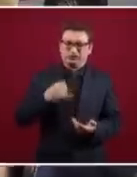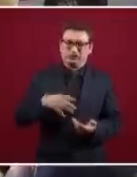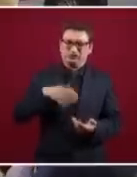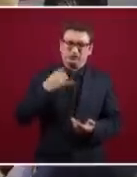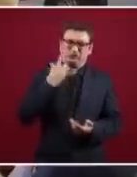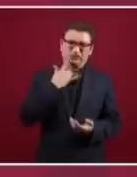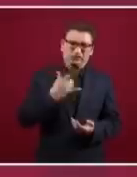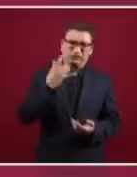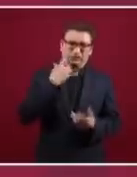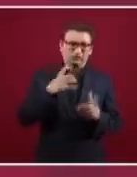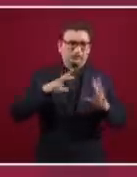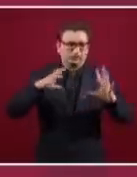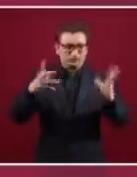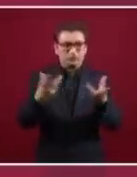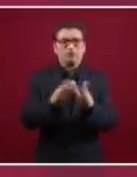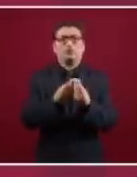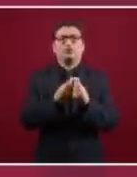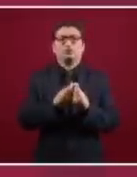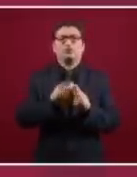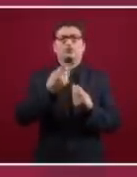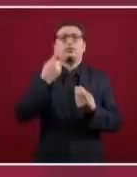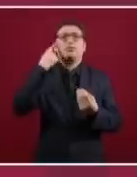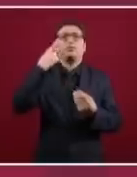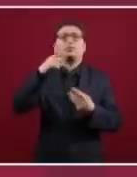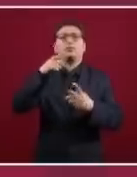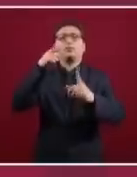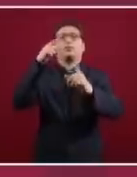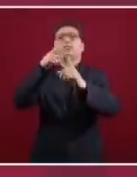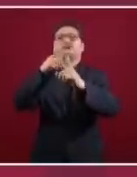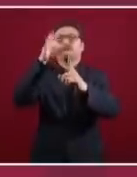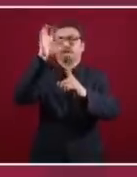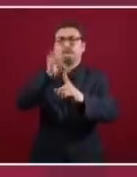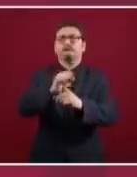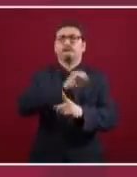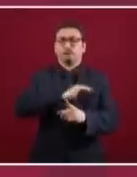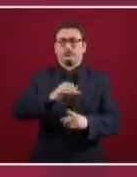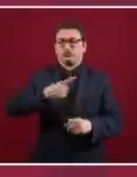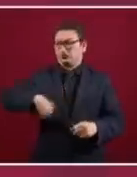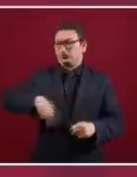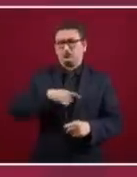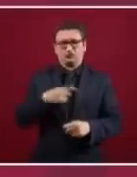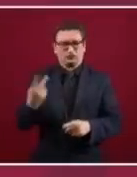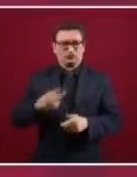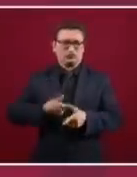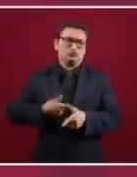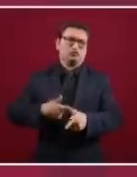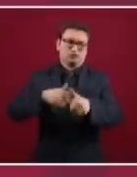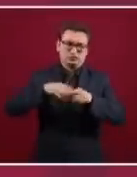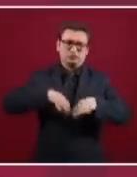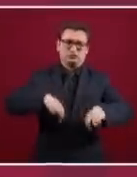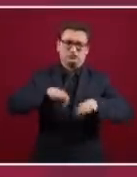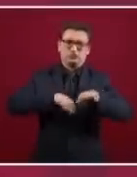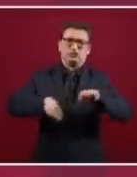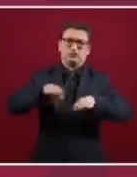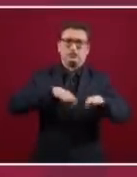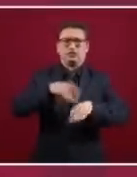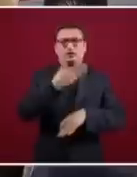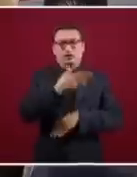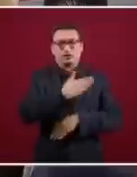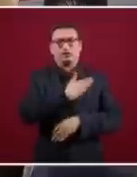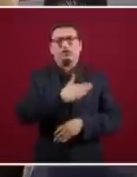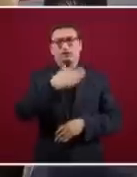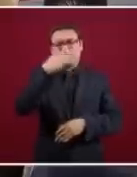coordinado siempre es para lograr los objetivos y así vamos a seguir trabajando esas son las instrucciones del señor